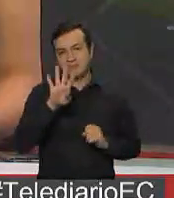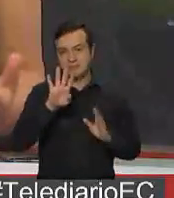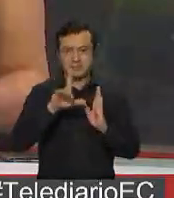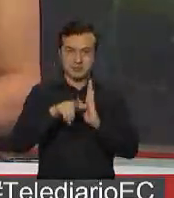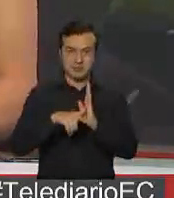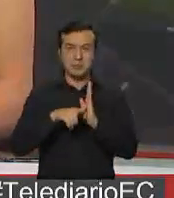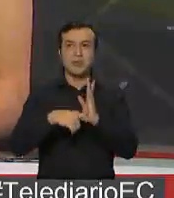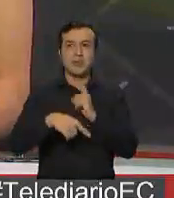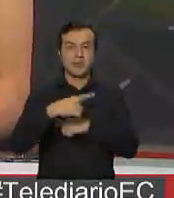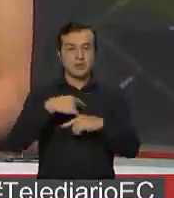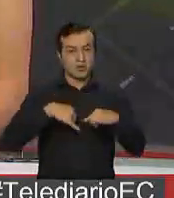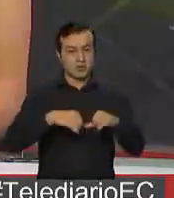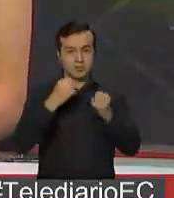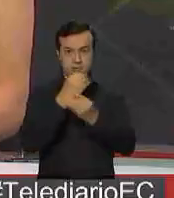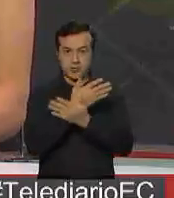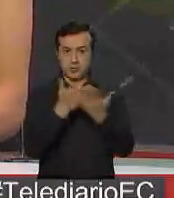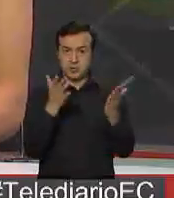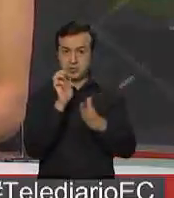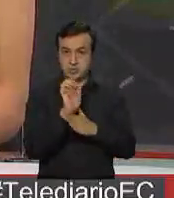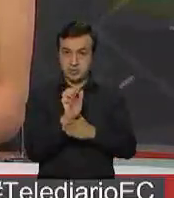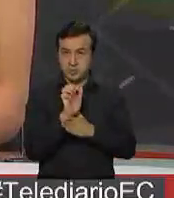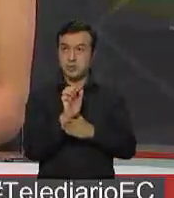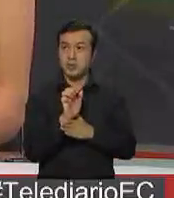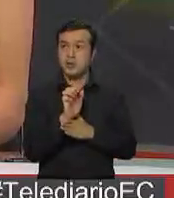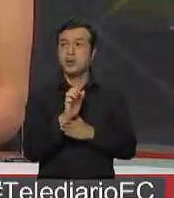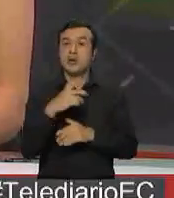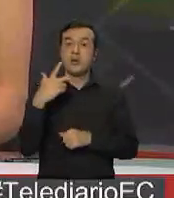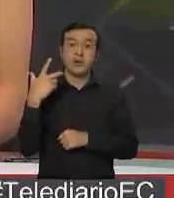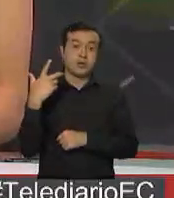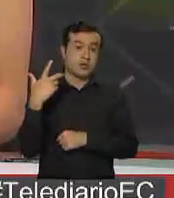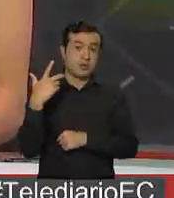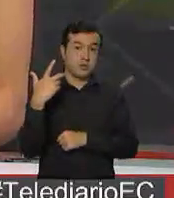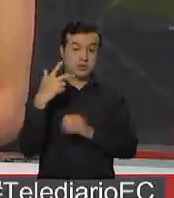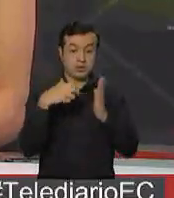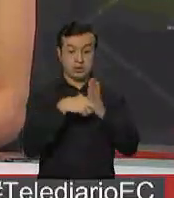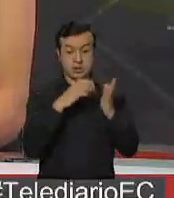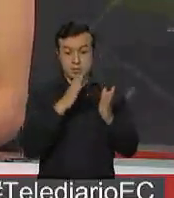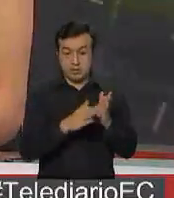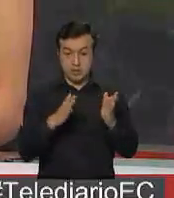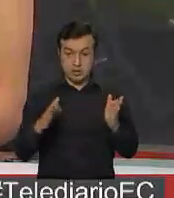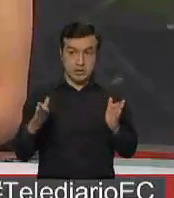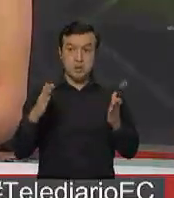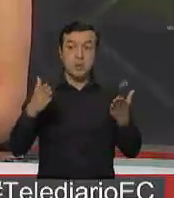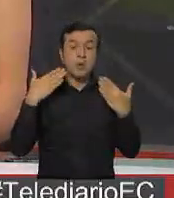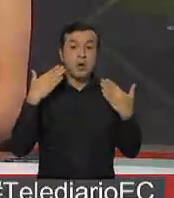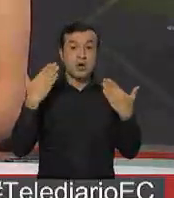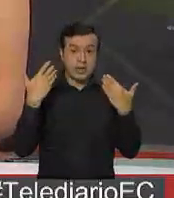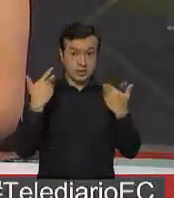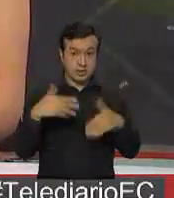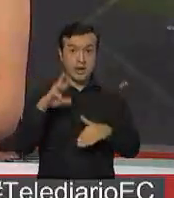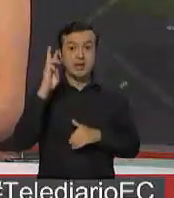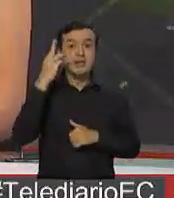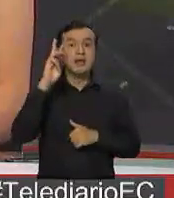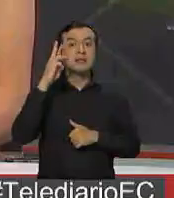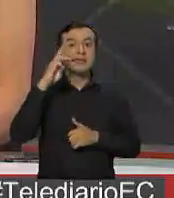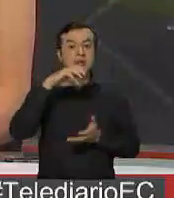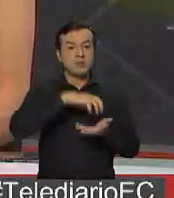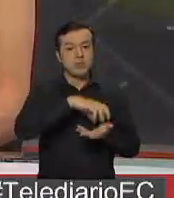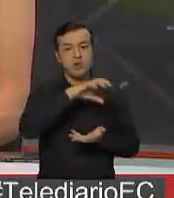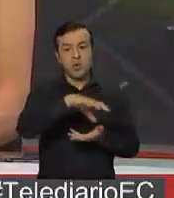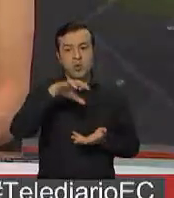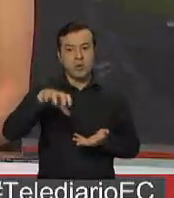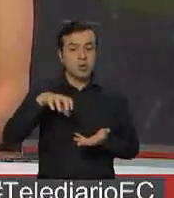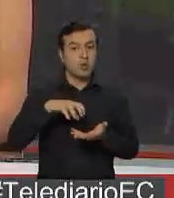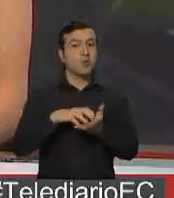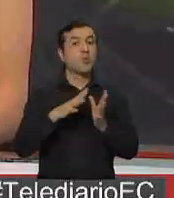6:54. Volvemos a revisar temas nacionales. El terminal terrestre de Guayaquil reanudó sus operaciones con 16 cooperativas intraprovinciales y